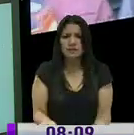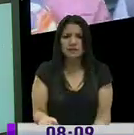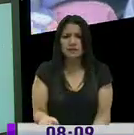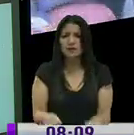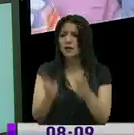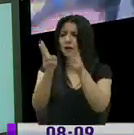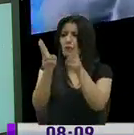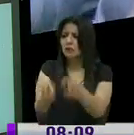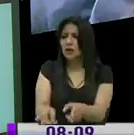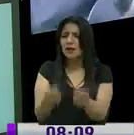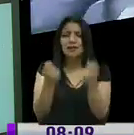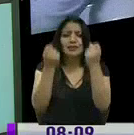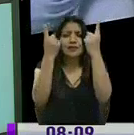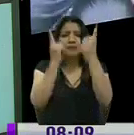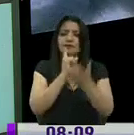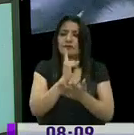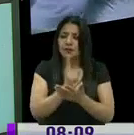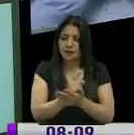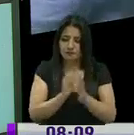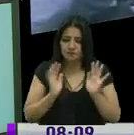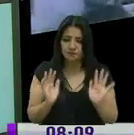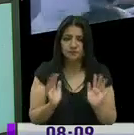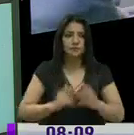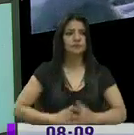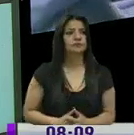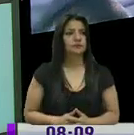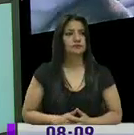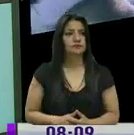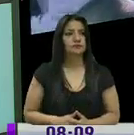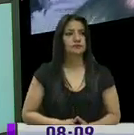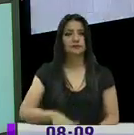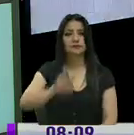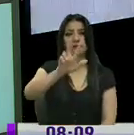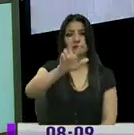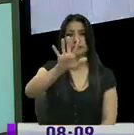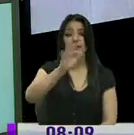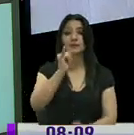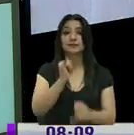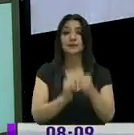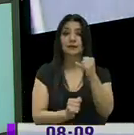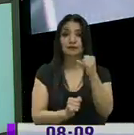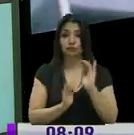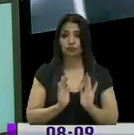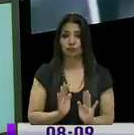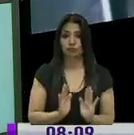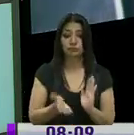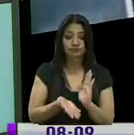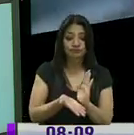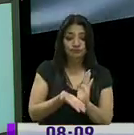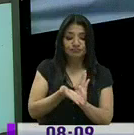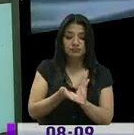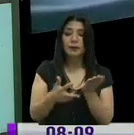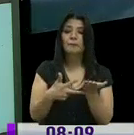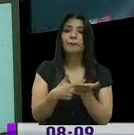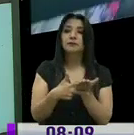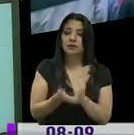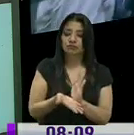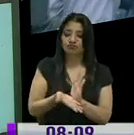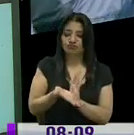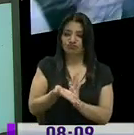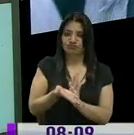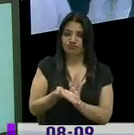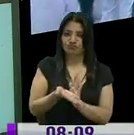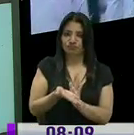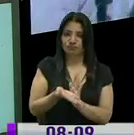entender por otro lado que en los 35 centavos que estamos hablando para el incremento de la tarifa